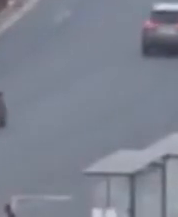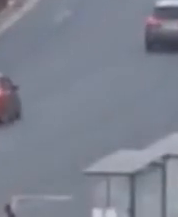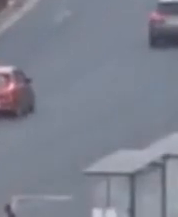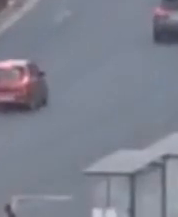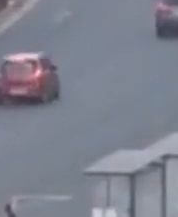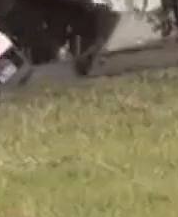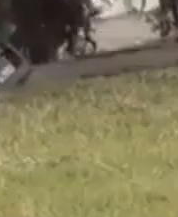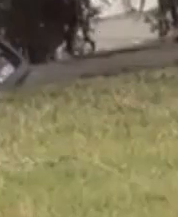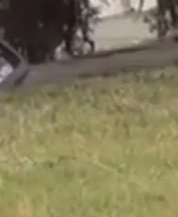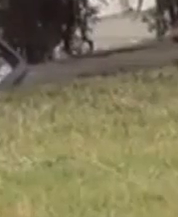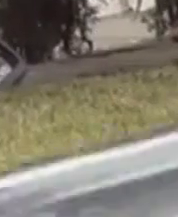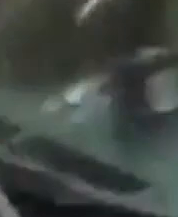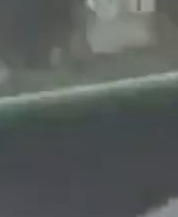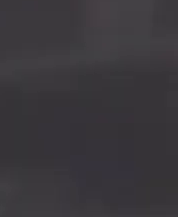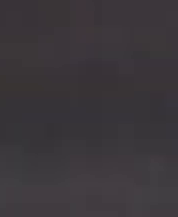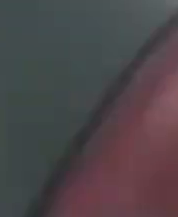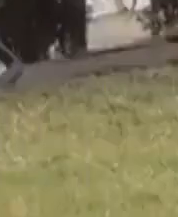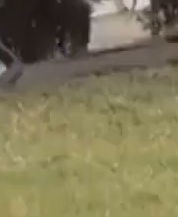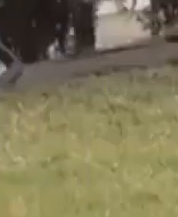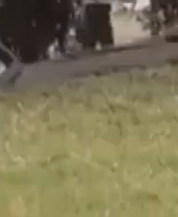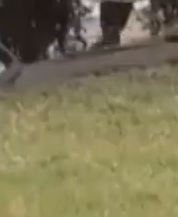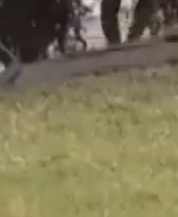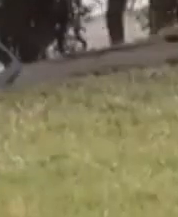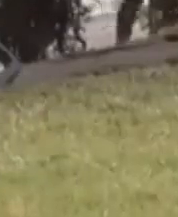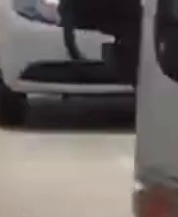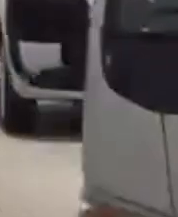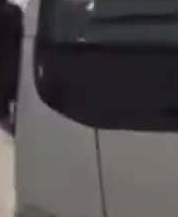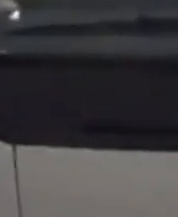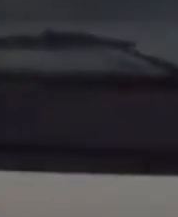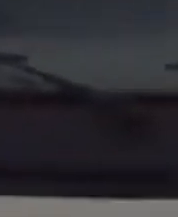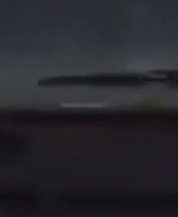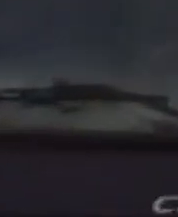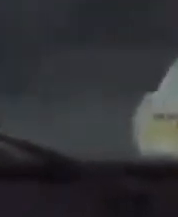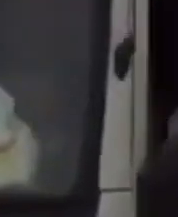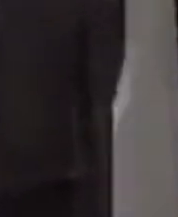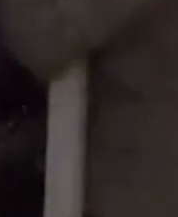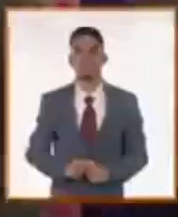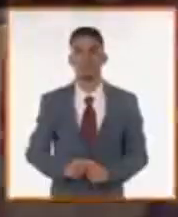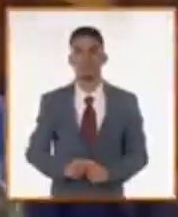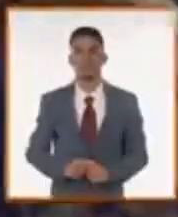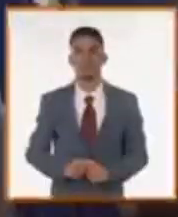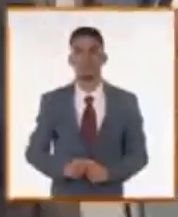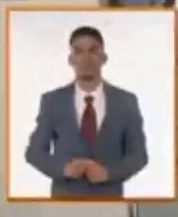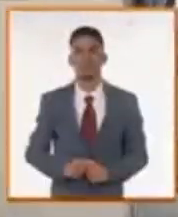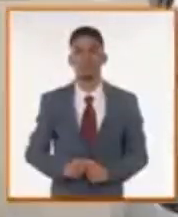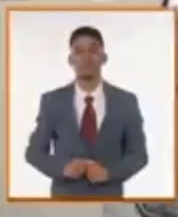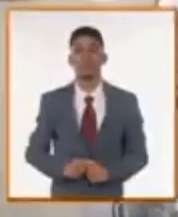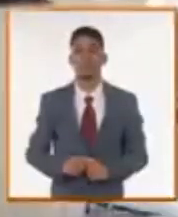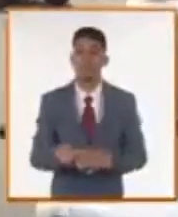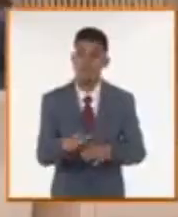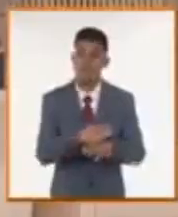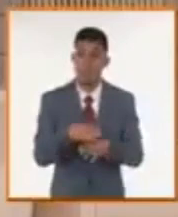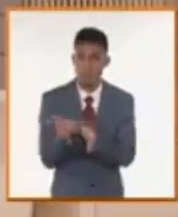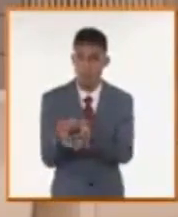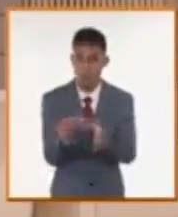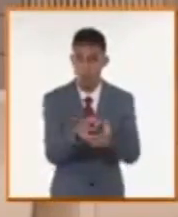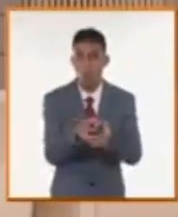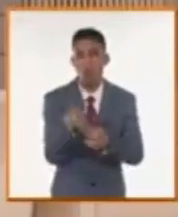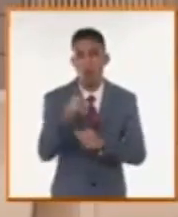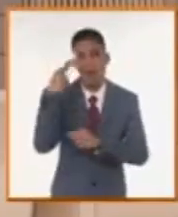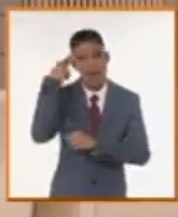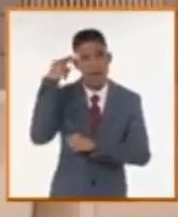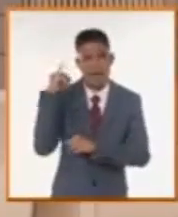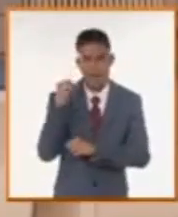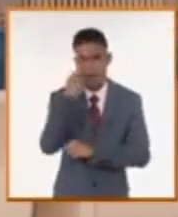pudieran portar el sentir de millones de angoleños, namibios, surafricanos y cubanos que centraron sus corazones en una de las causas de